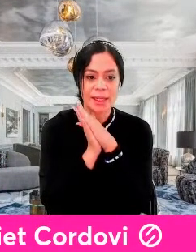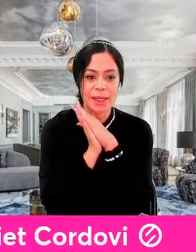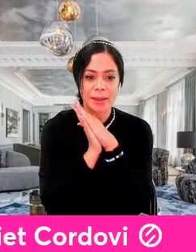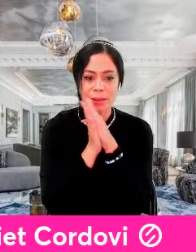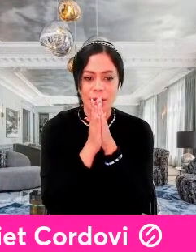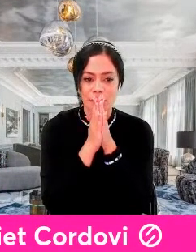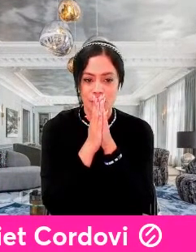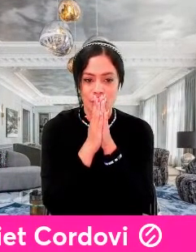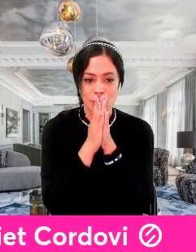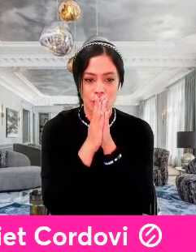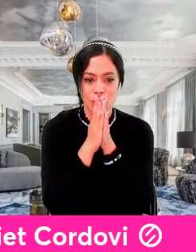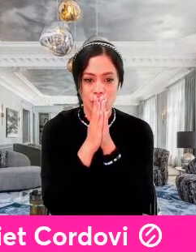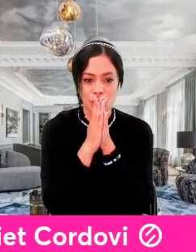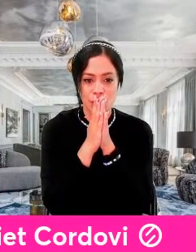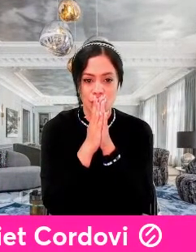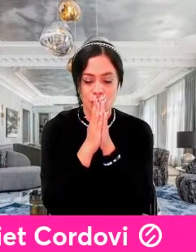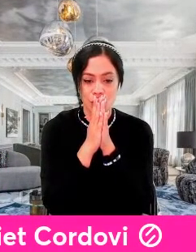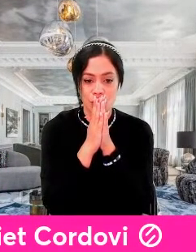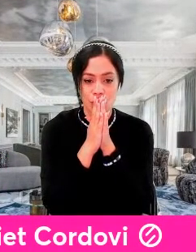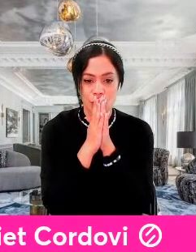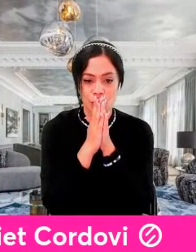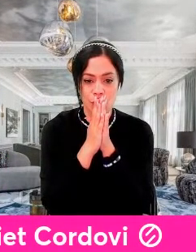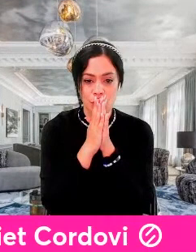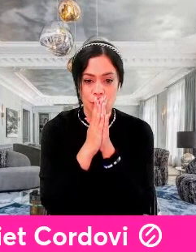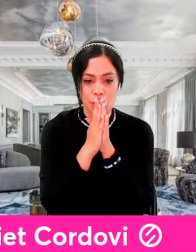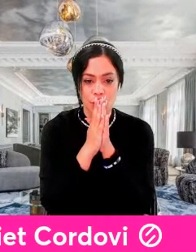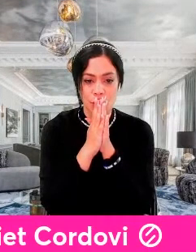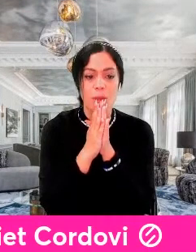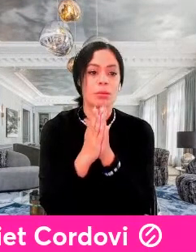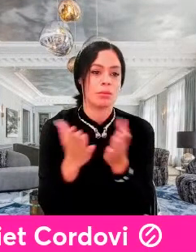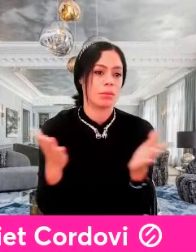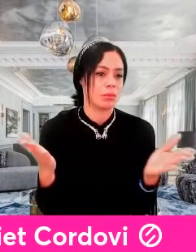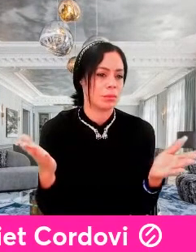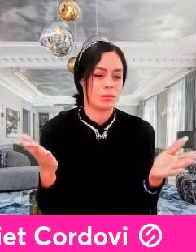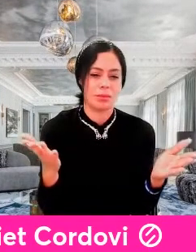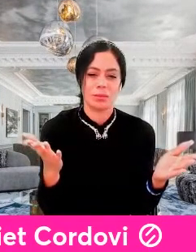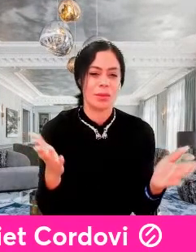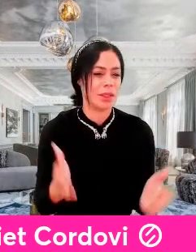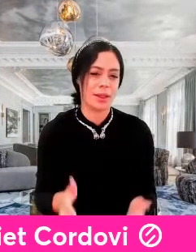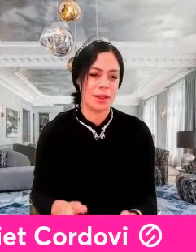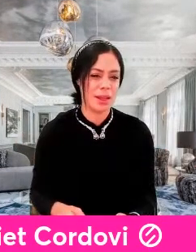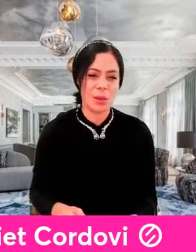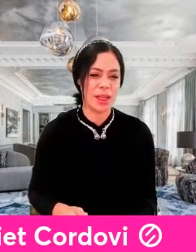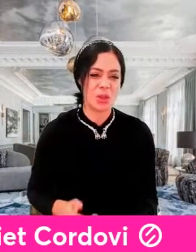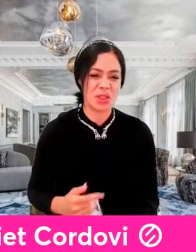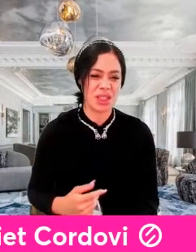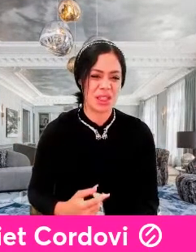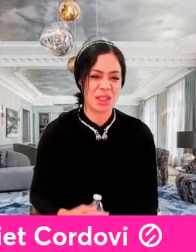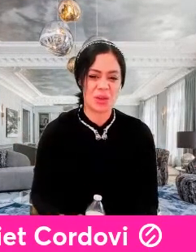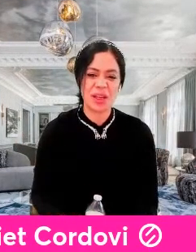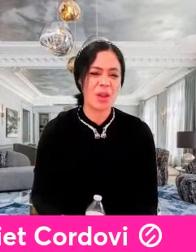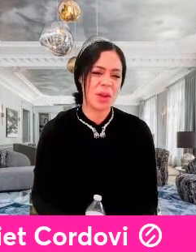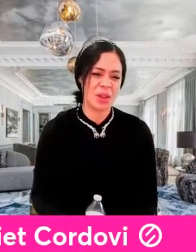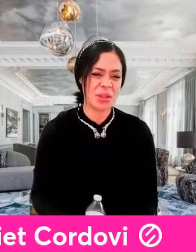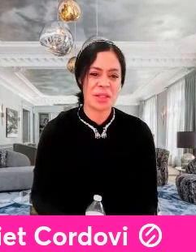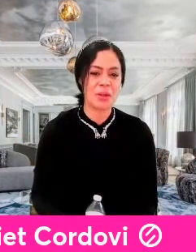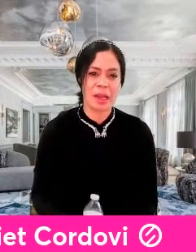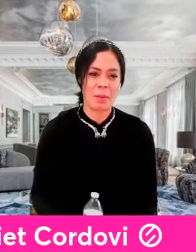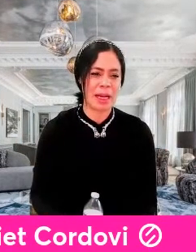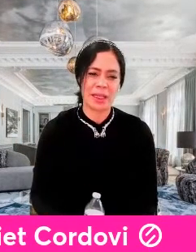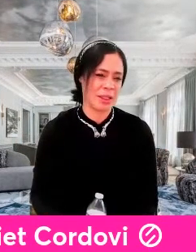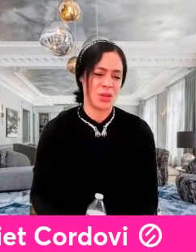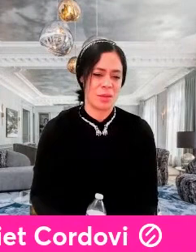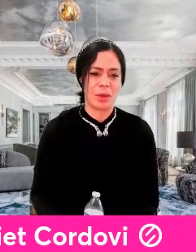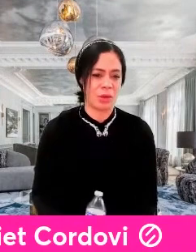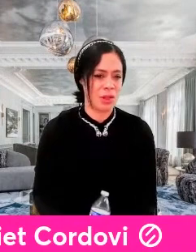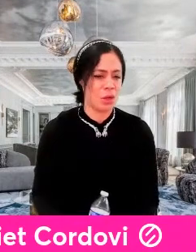Mira, dice, la mamá de un amigo estando en Cuba se murió de leptospirosis, criaba el puerco en la ducha, en el baño. Es un genocidio, es un genocidio en